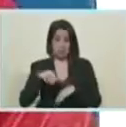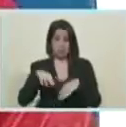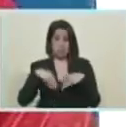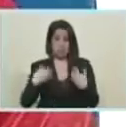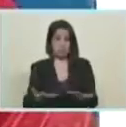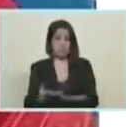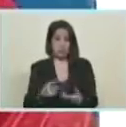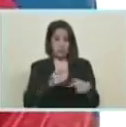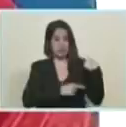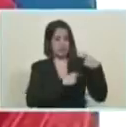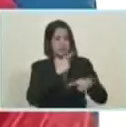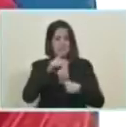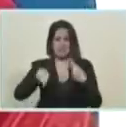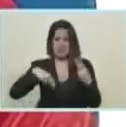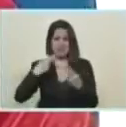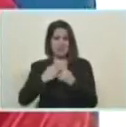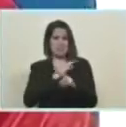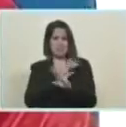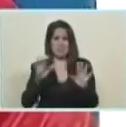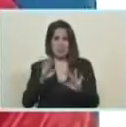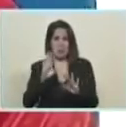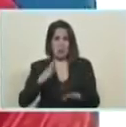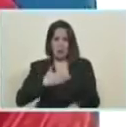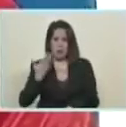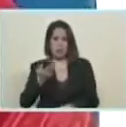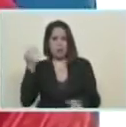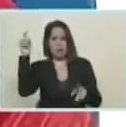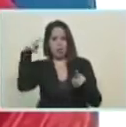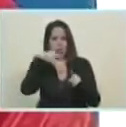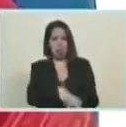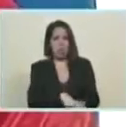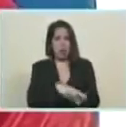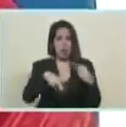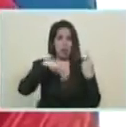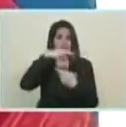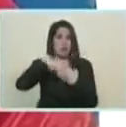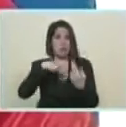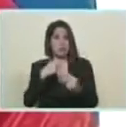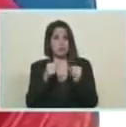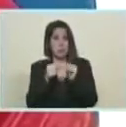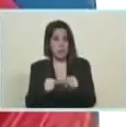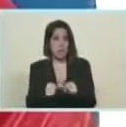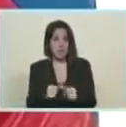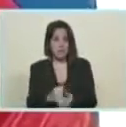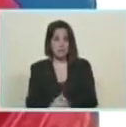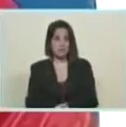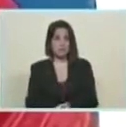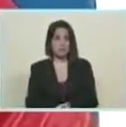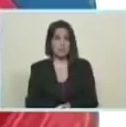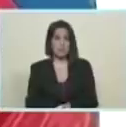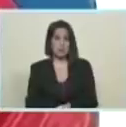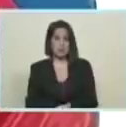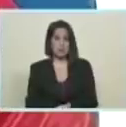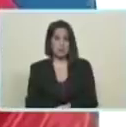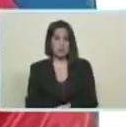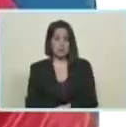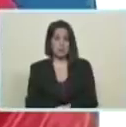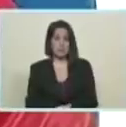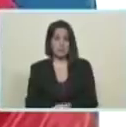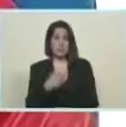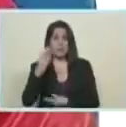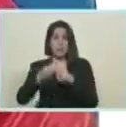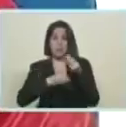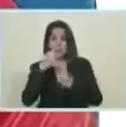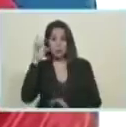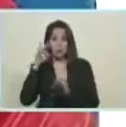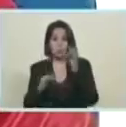un siglo. Ni un siglo. Van a poder derrotar esta revolución que llegó para quedarse y para ser... justicia